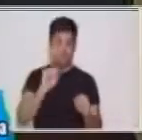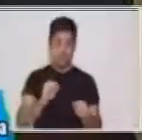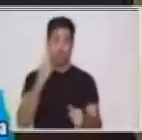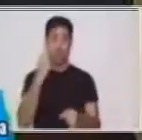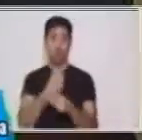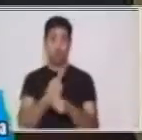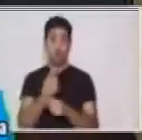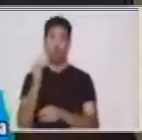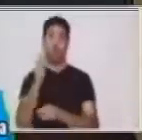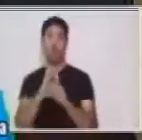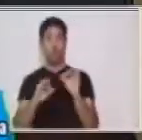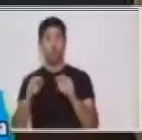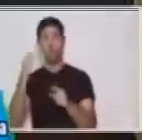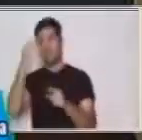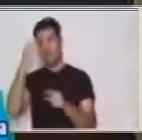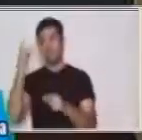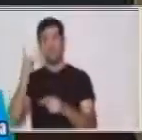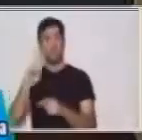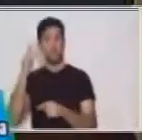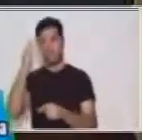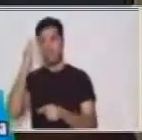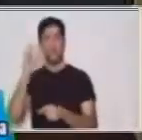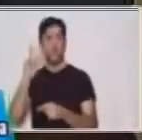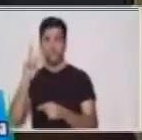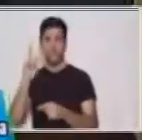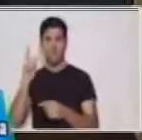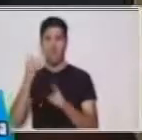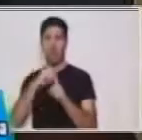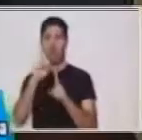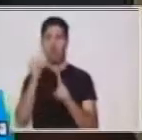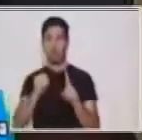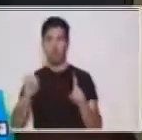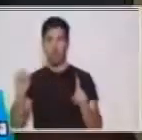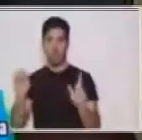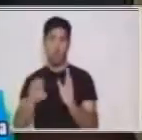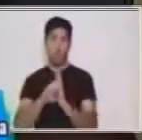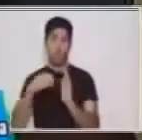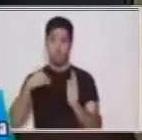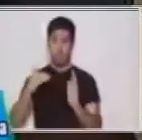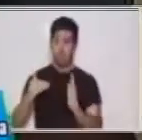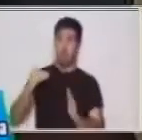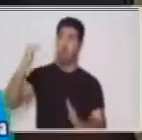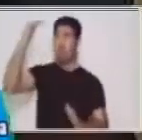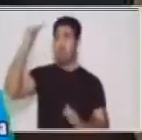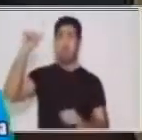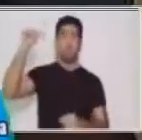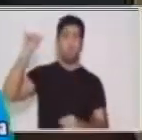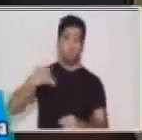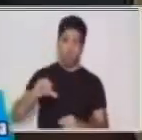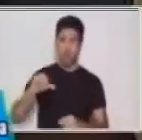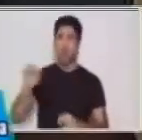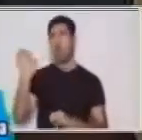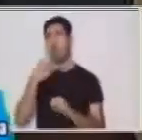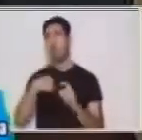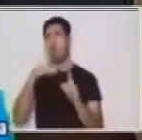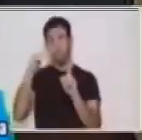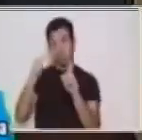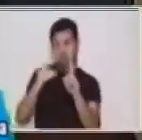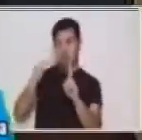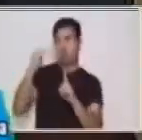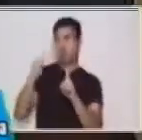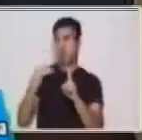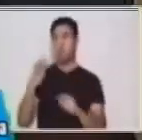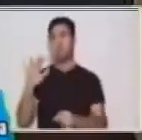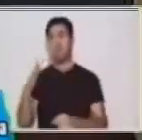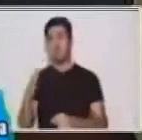tanta fiebre ortográfica tengo. Si está muy elevada significa que estoy malísima, pero si estoy más o menos,